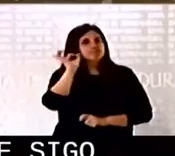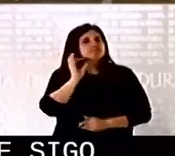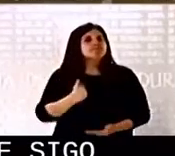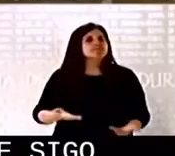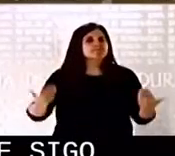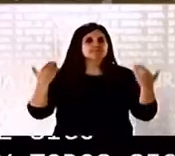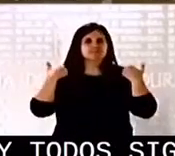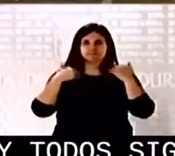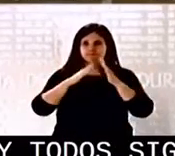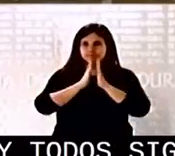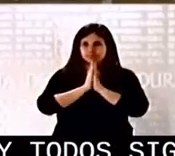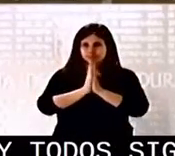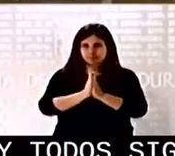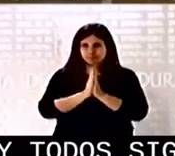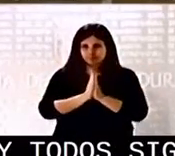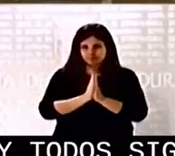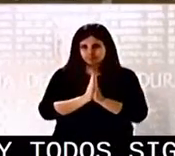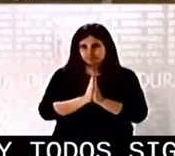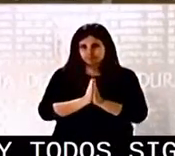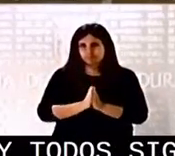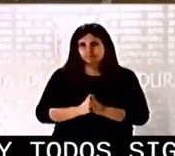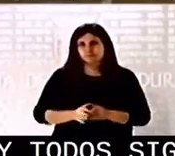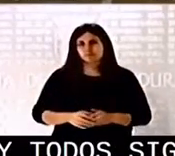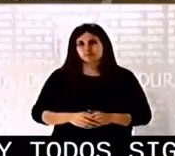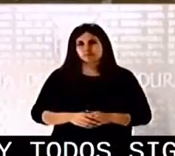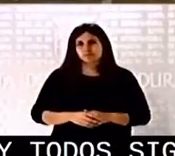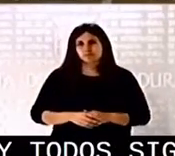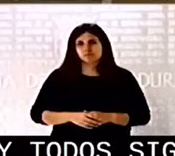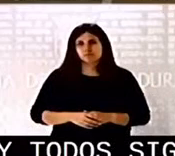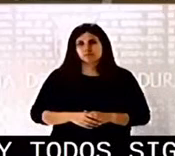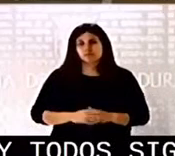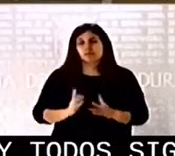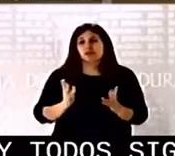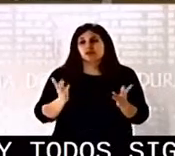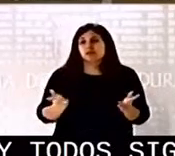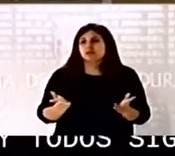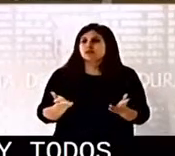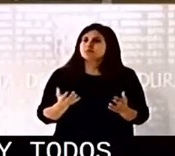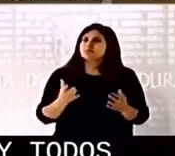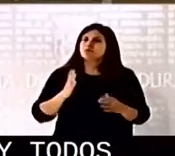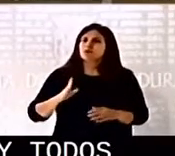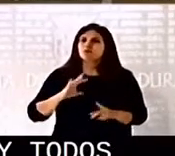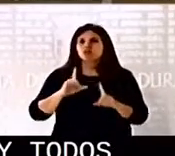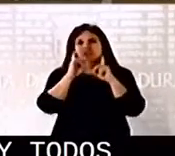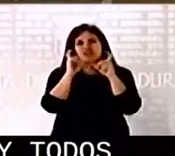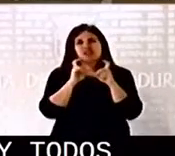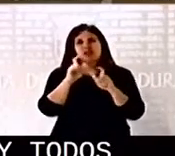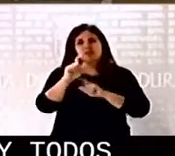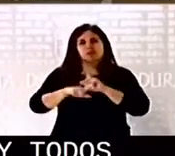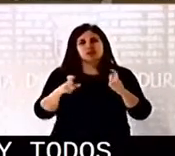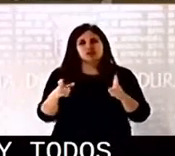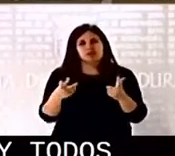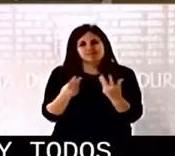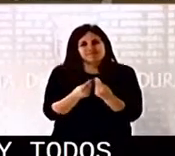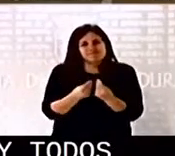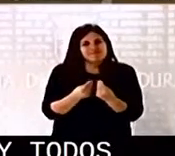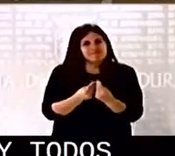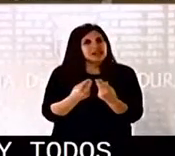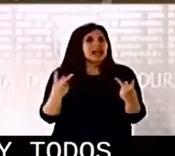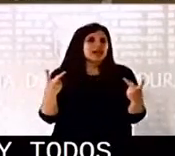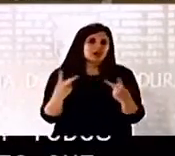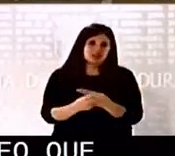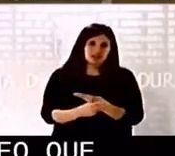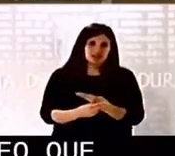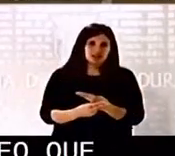Sigo llamando a la responsabilidad de todas y todos. Que intentemos evitar las aglomeraciones. Creo que tenemos